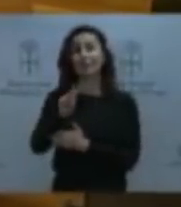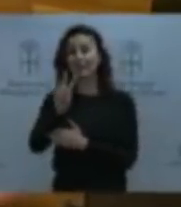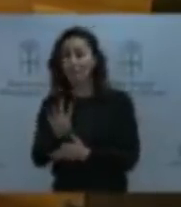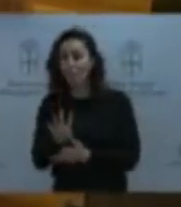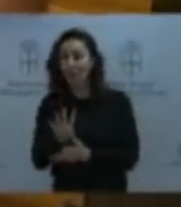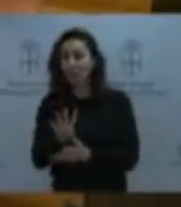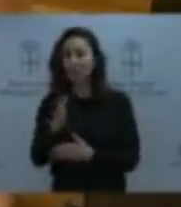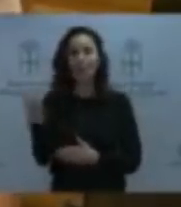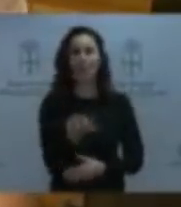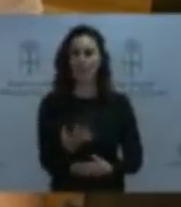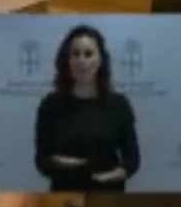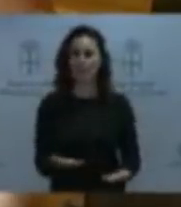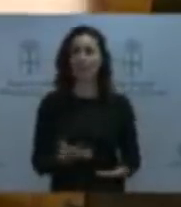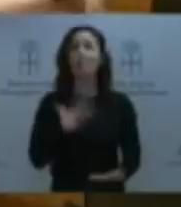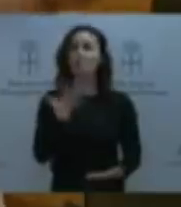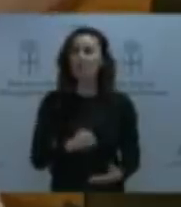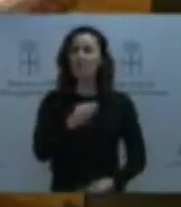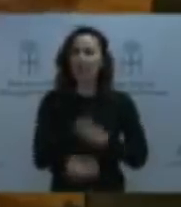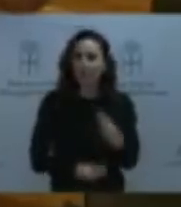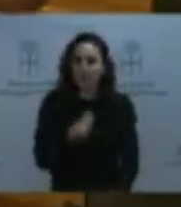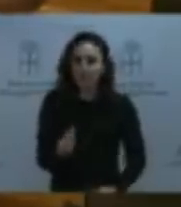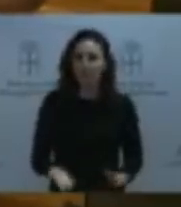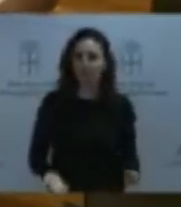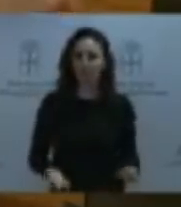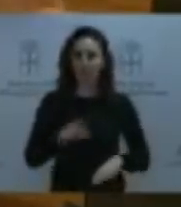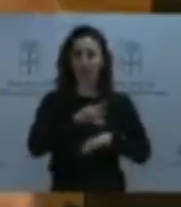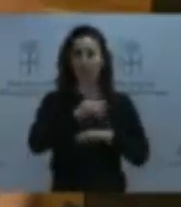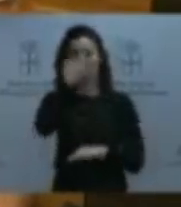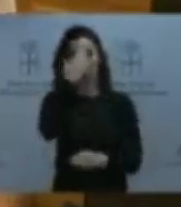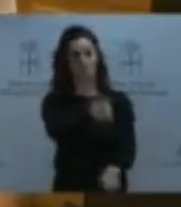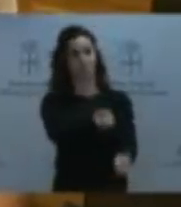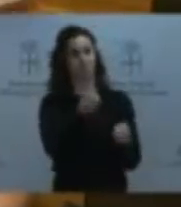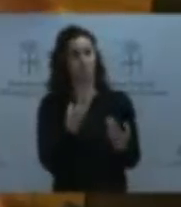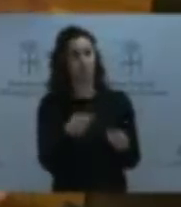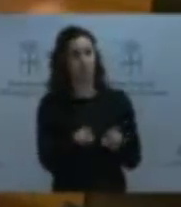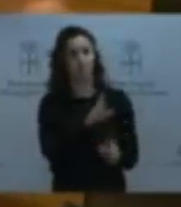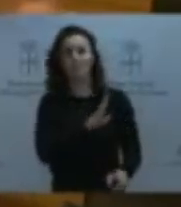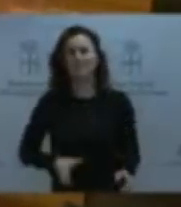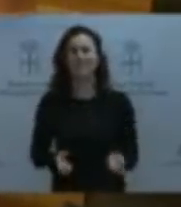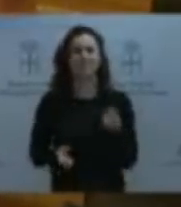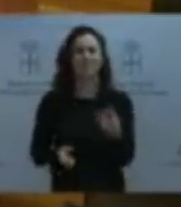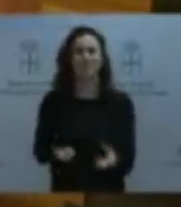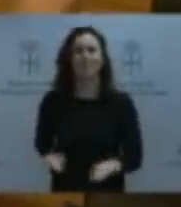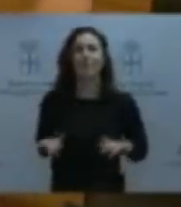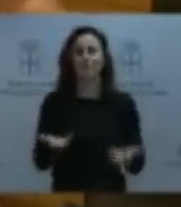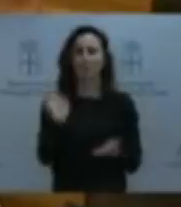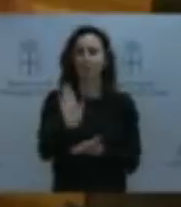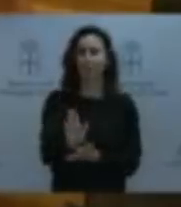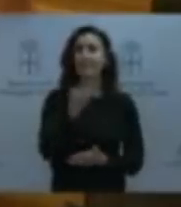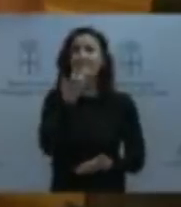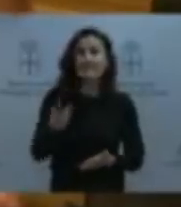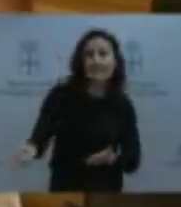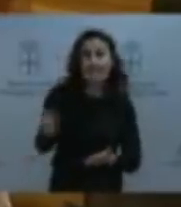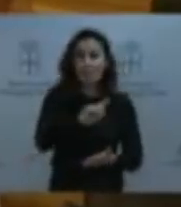atención primaria, por lo que nos dicho, tiene interinidades abondes para ofrecer. Pero si no fuera así, tiene otras vacantes pures en el